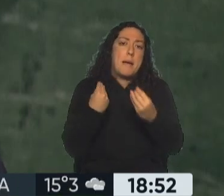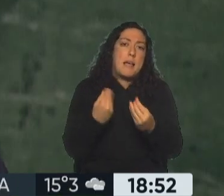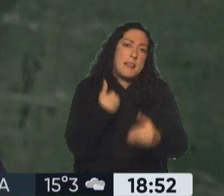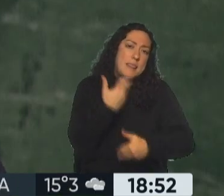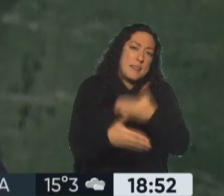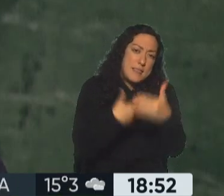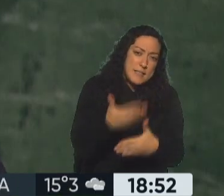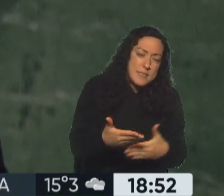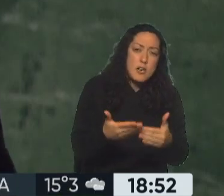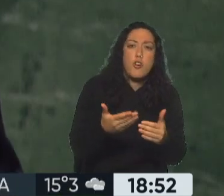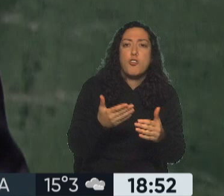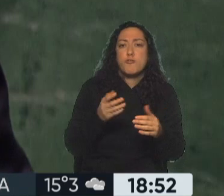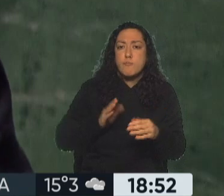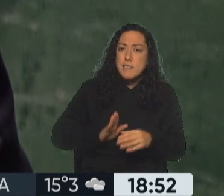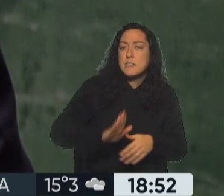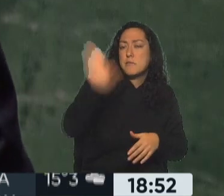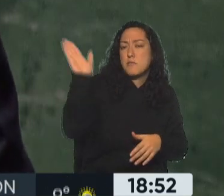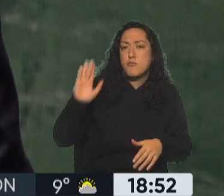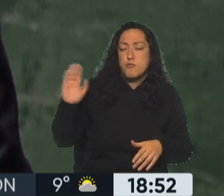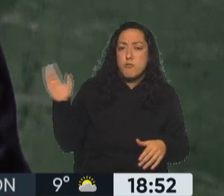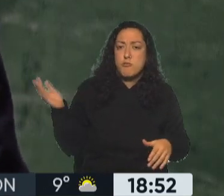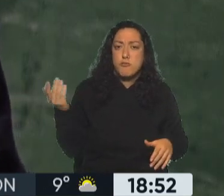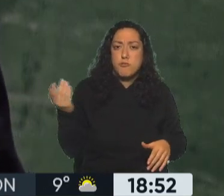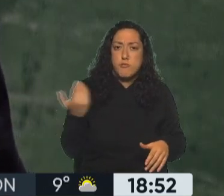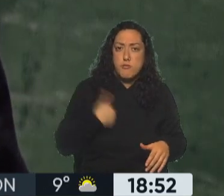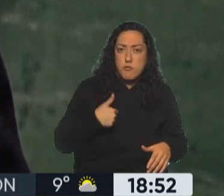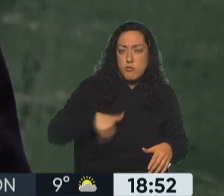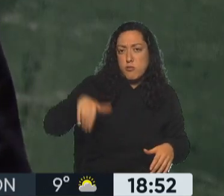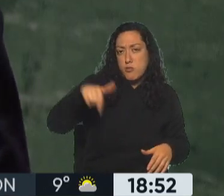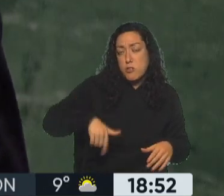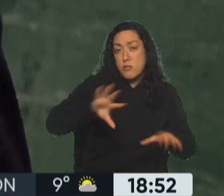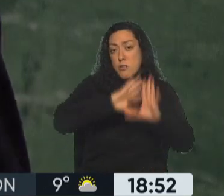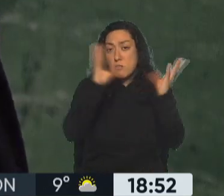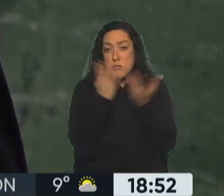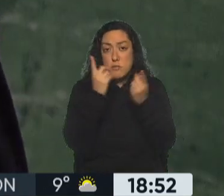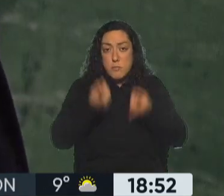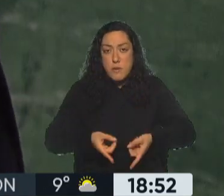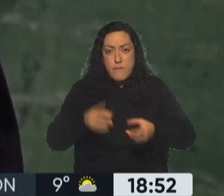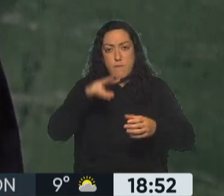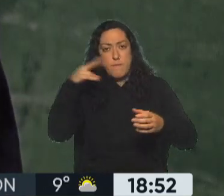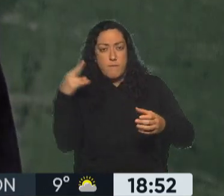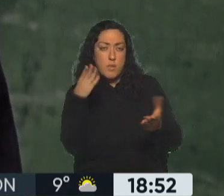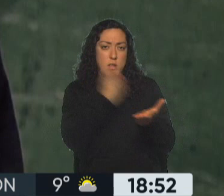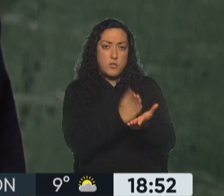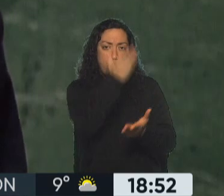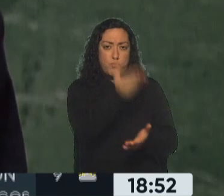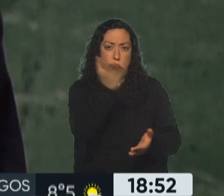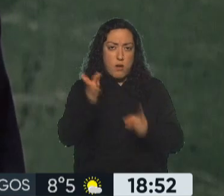el desarrollo sostenible a nivel nacional e internacional, con un enfoque de derechos